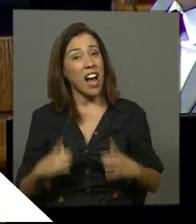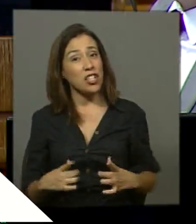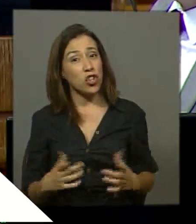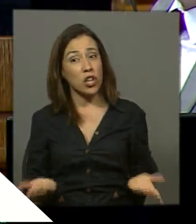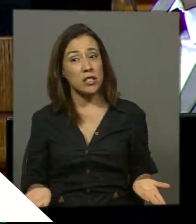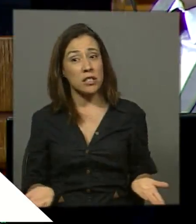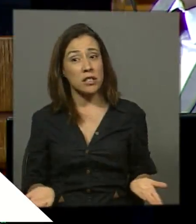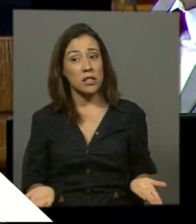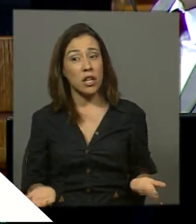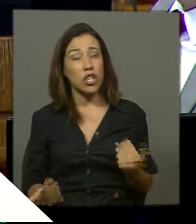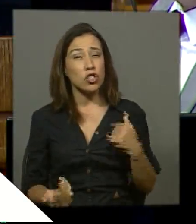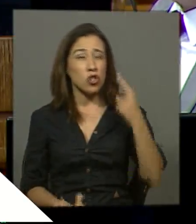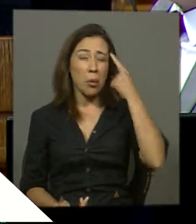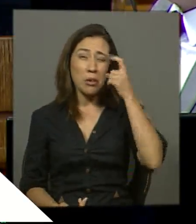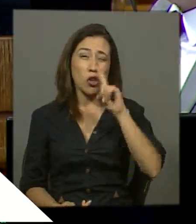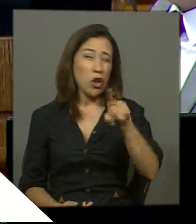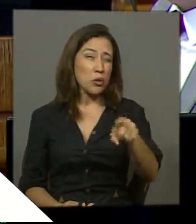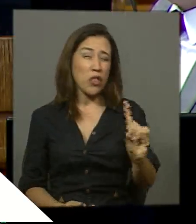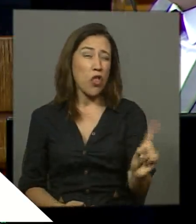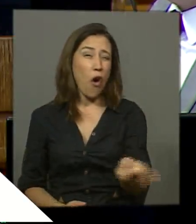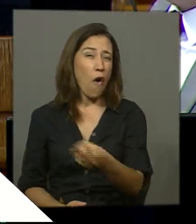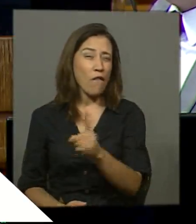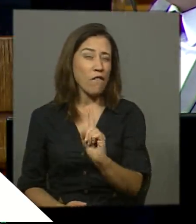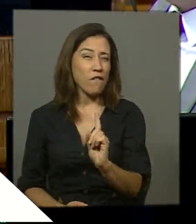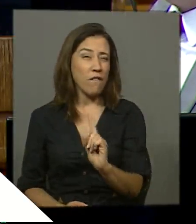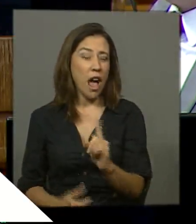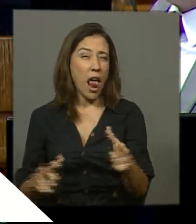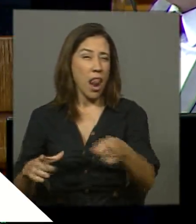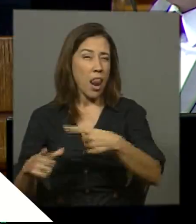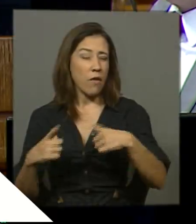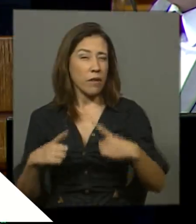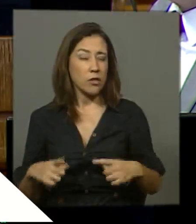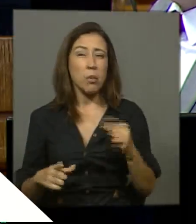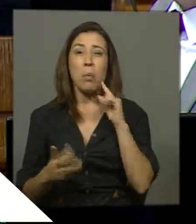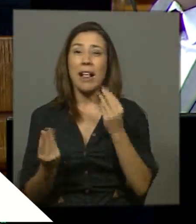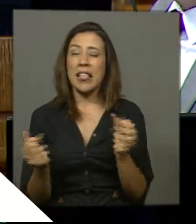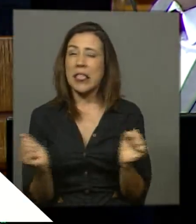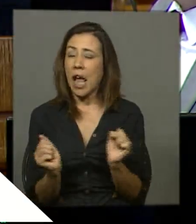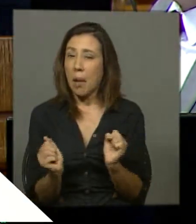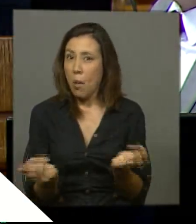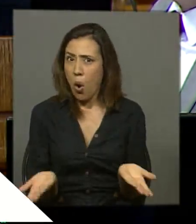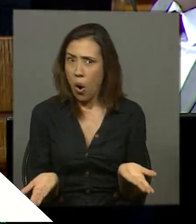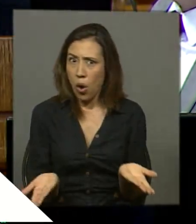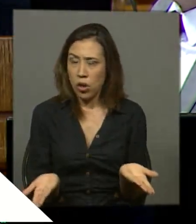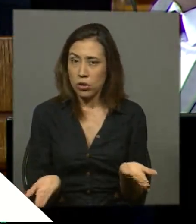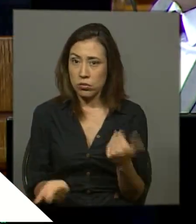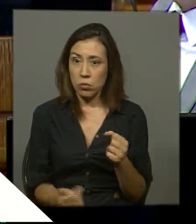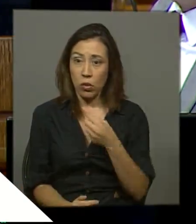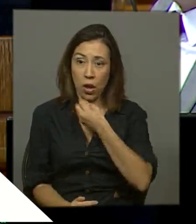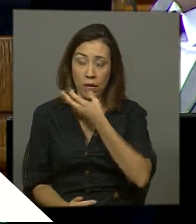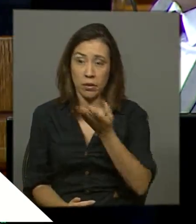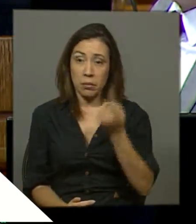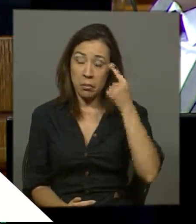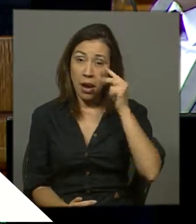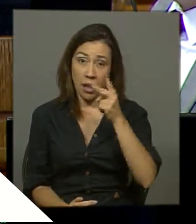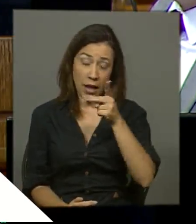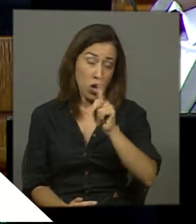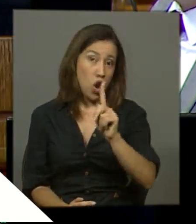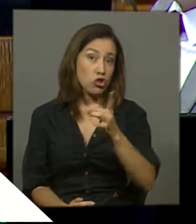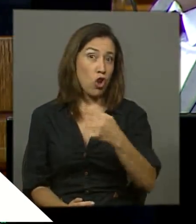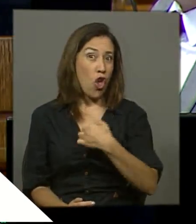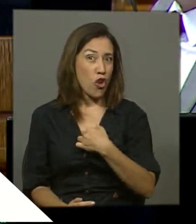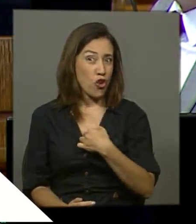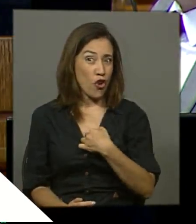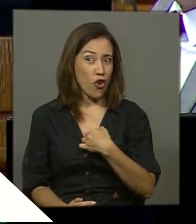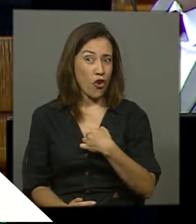deacciones creo ir ministro y le puedo decir algo más para que vea que no soy